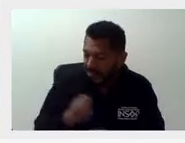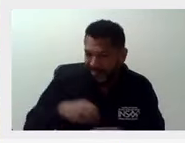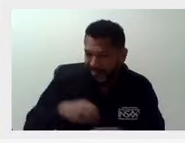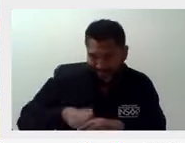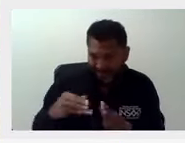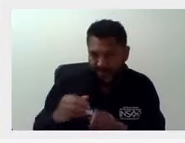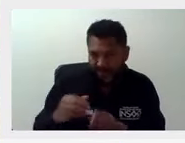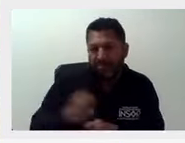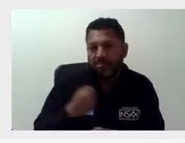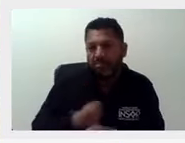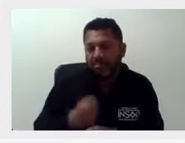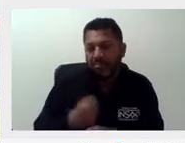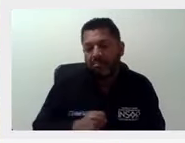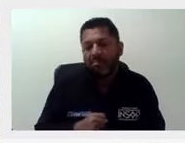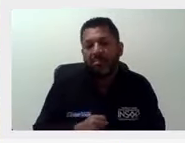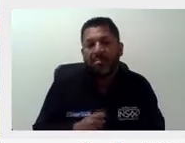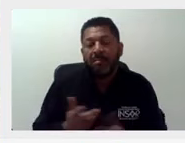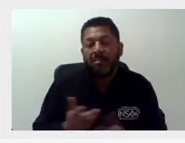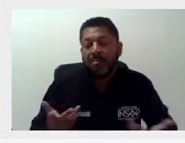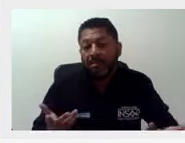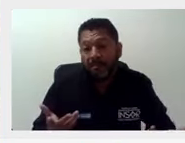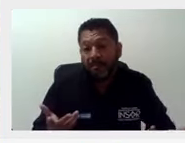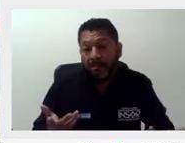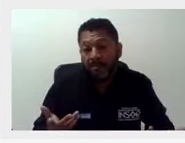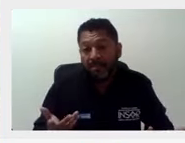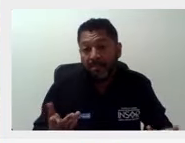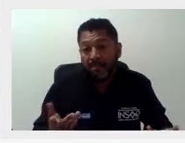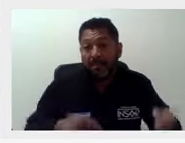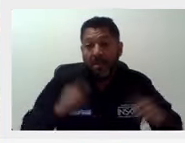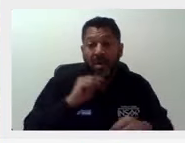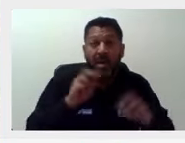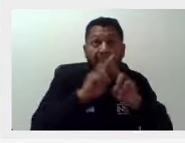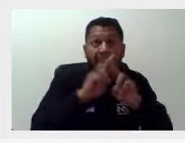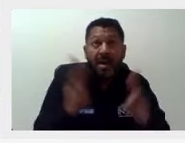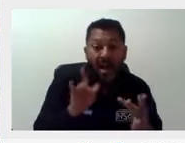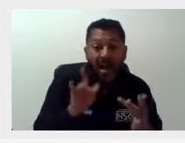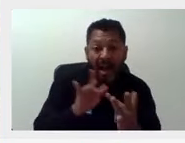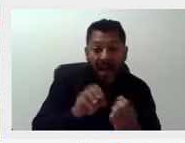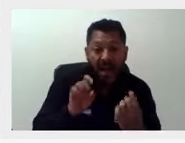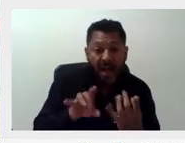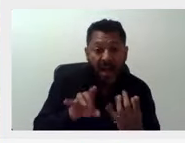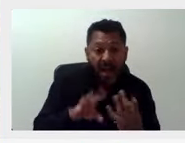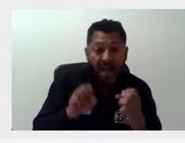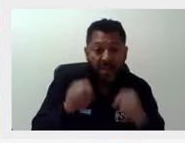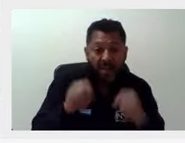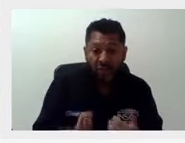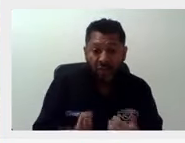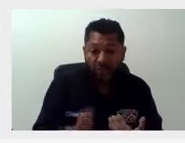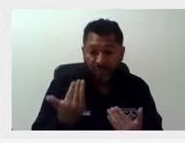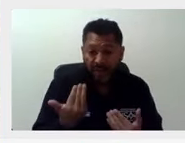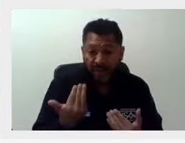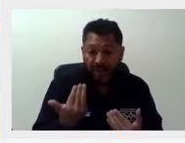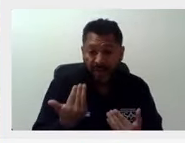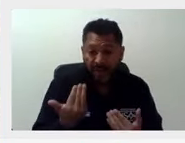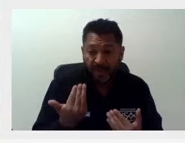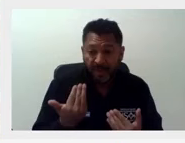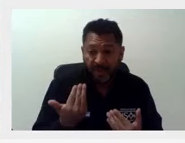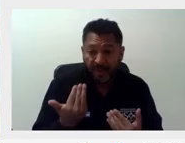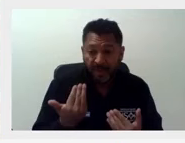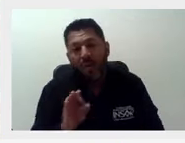y no es lo mismo los que pueden conectarse y tener a su profesor desde el otro lado